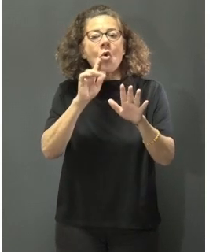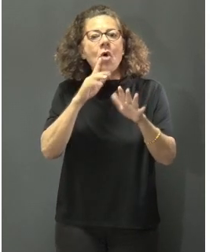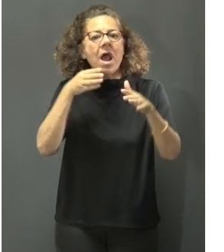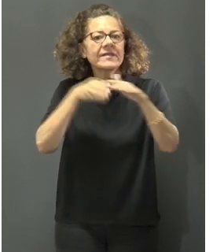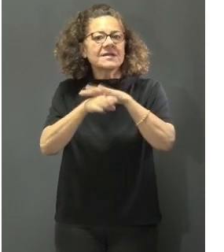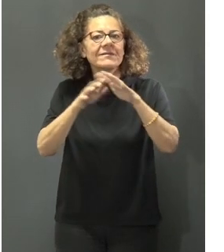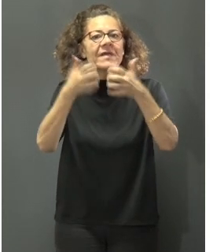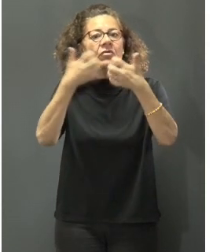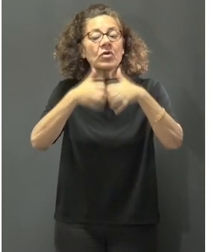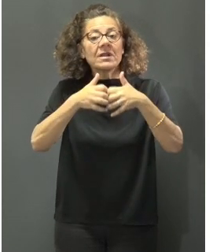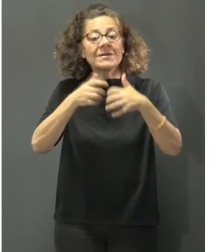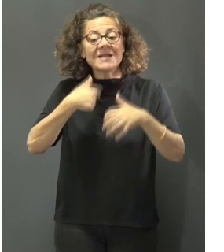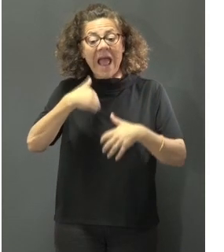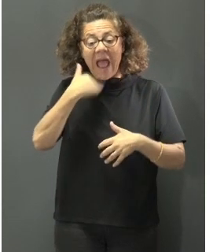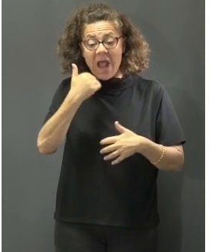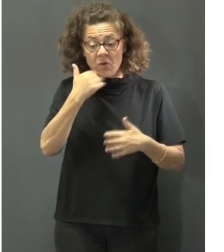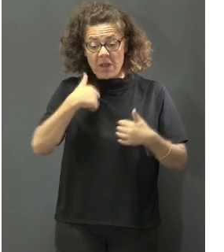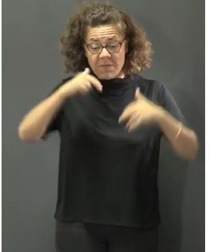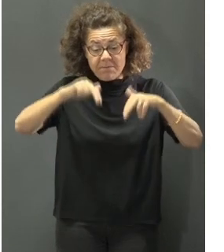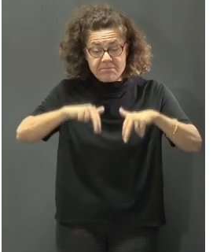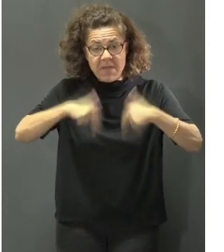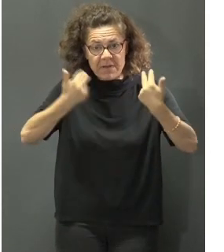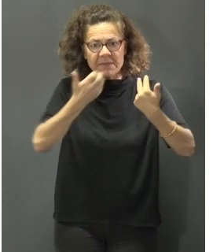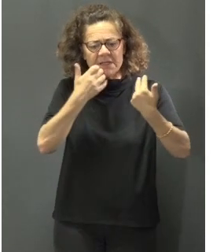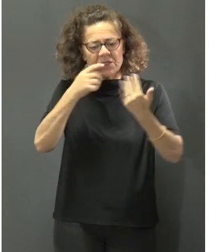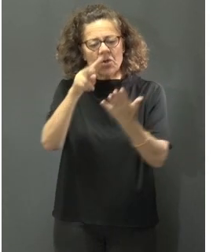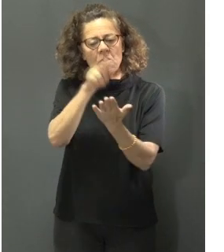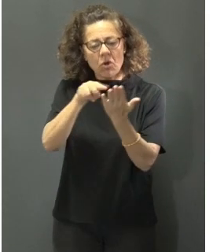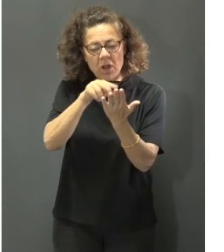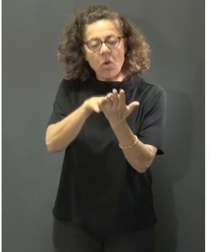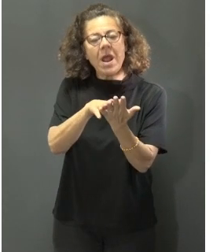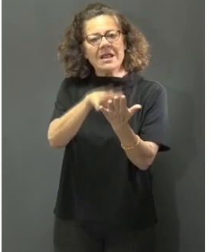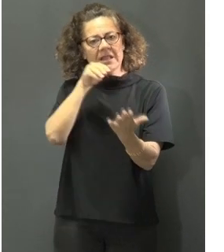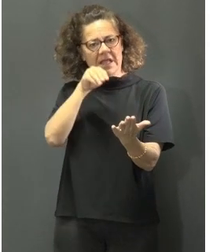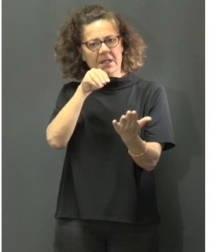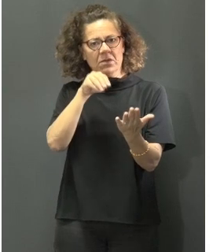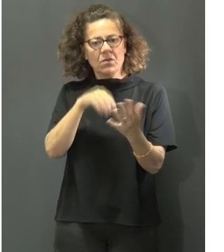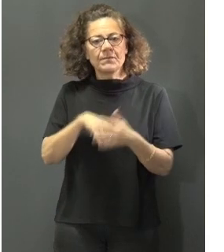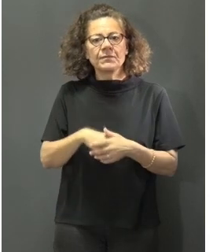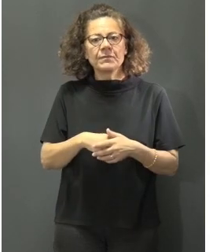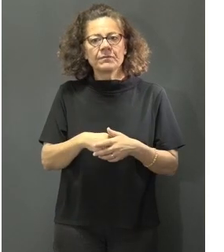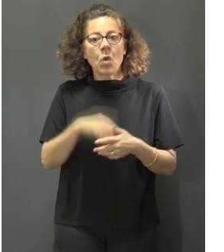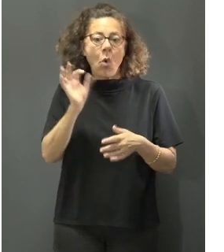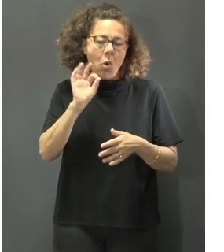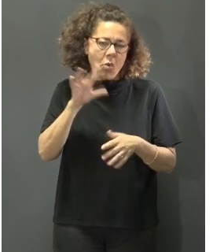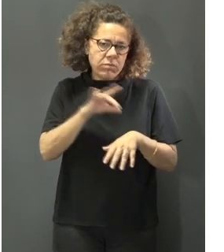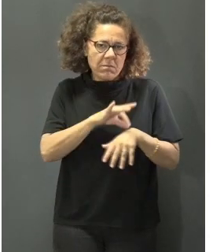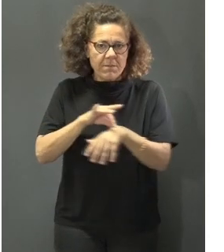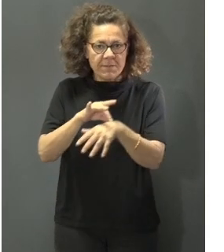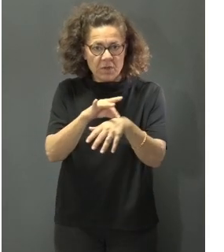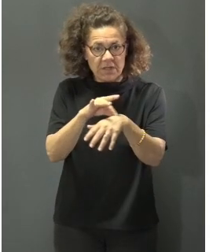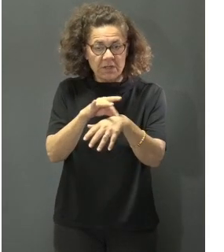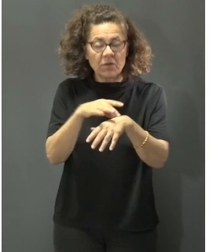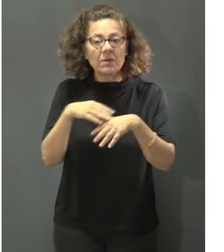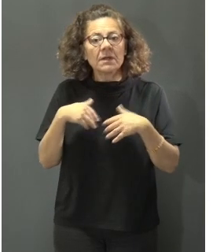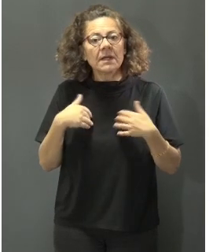es lo que me permite hacer cuando yo lo entiendo, cuando me oriento.